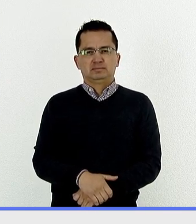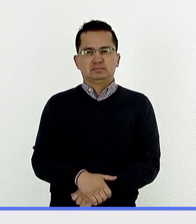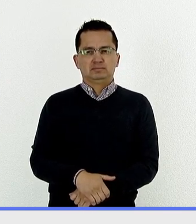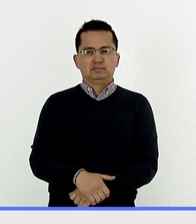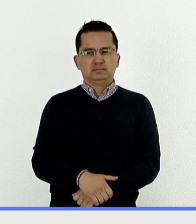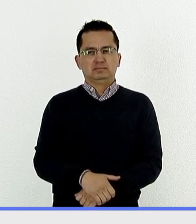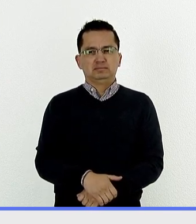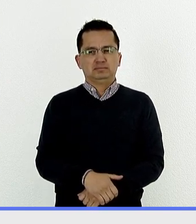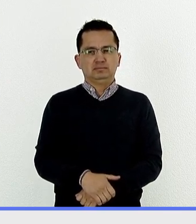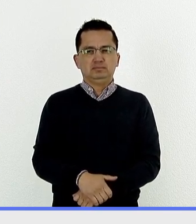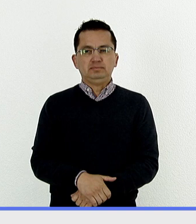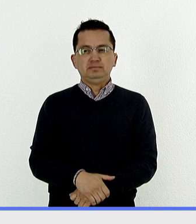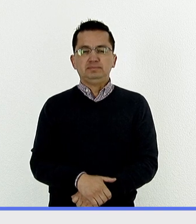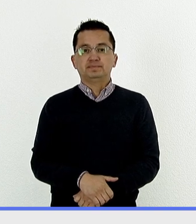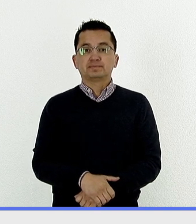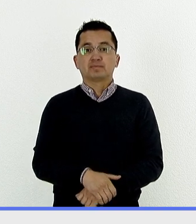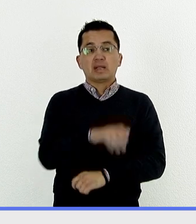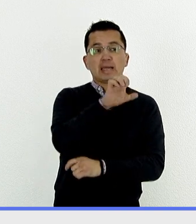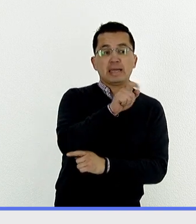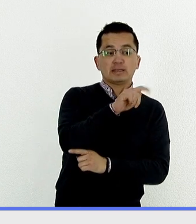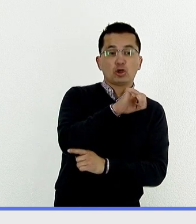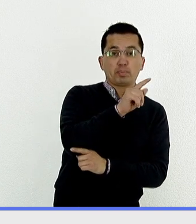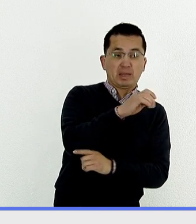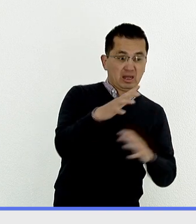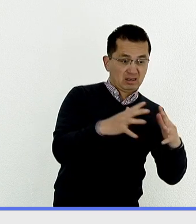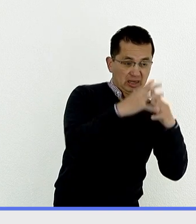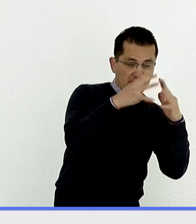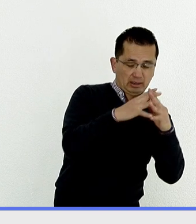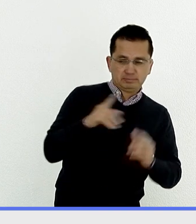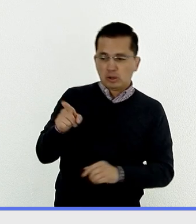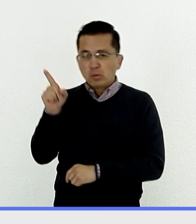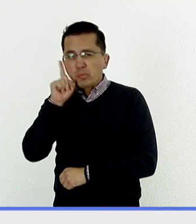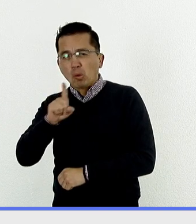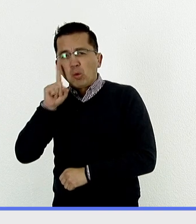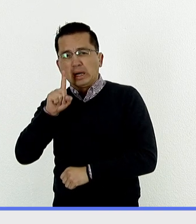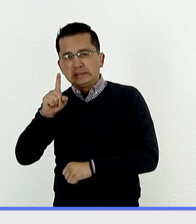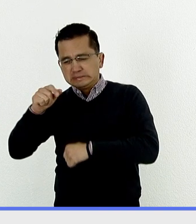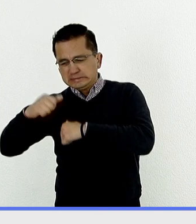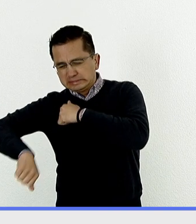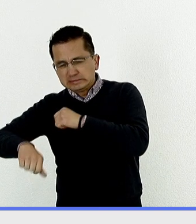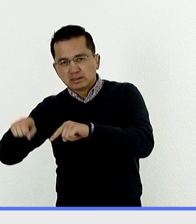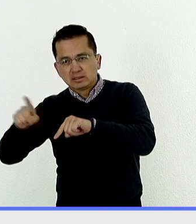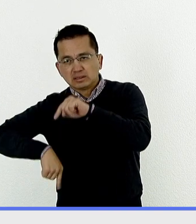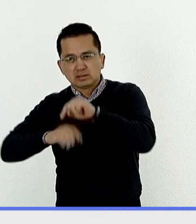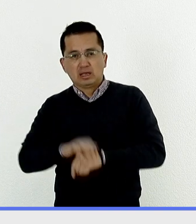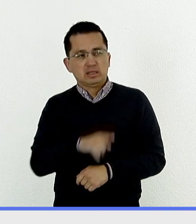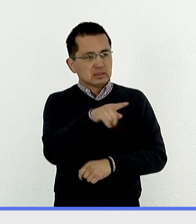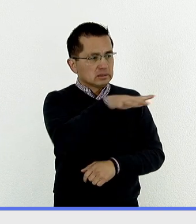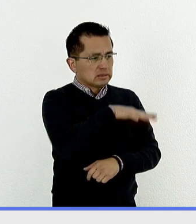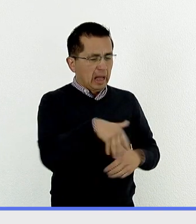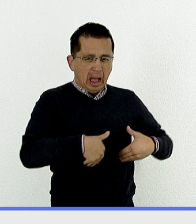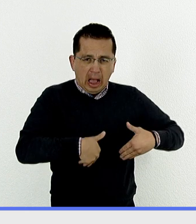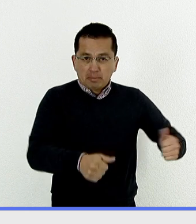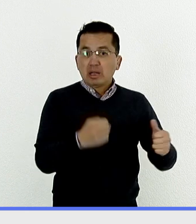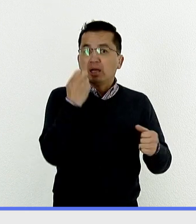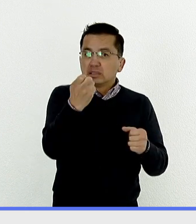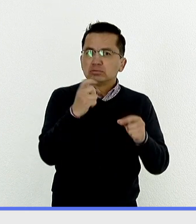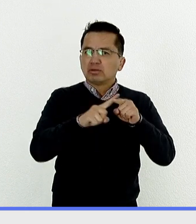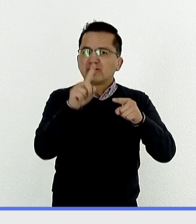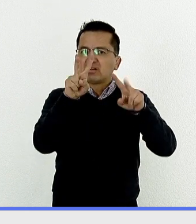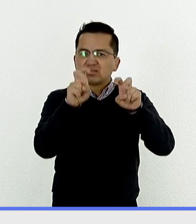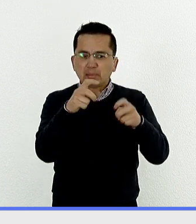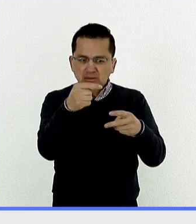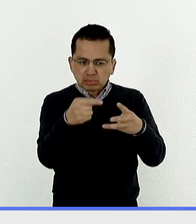la guerra en Etiopía la mutilación genital femenina y la hambruna son realidades críticas de África el segundo